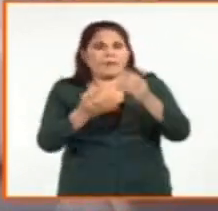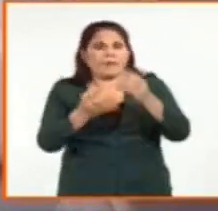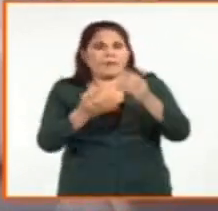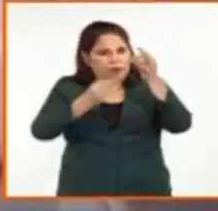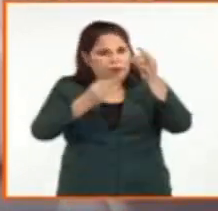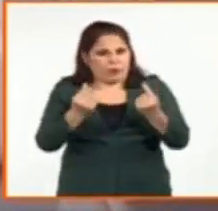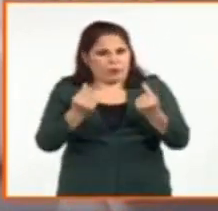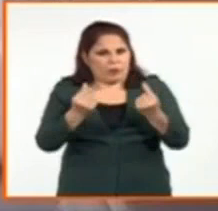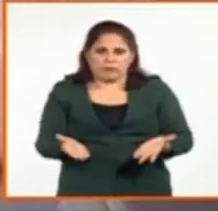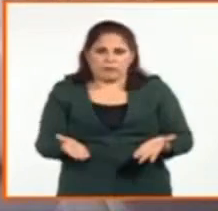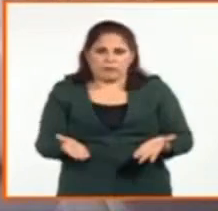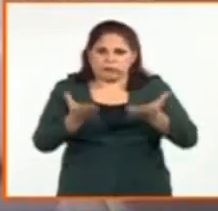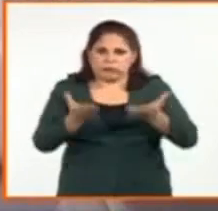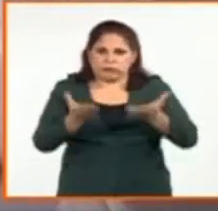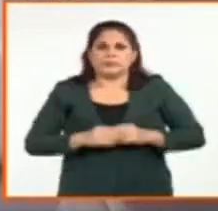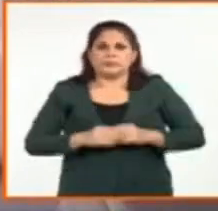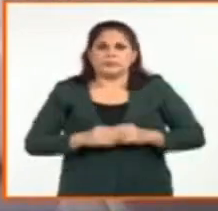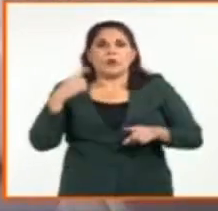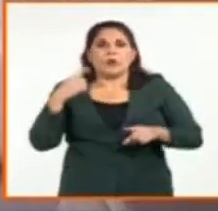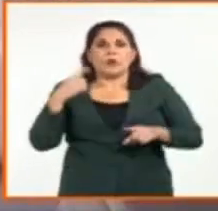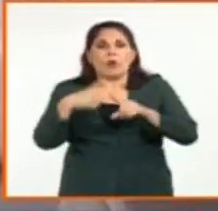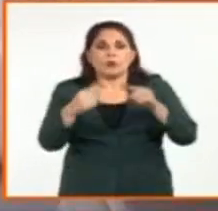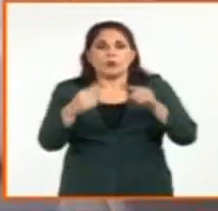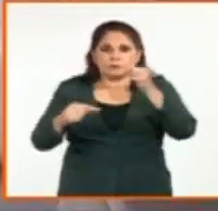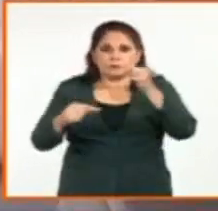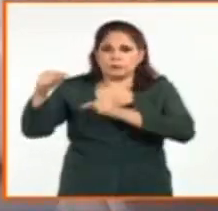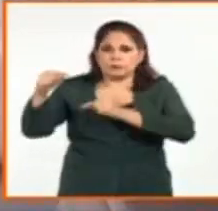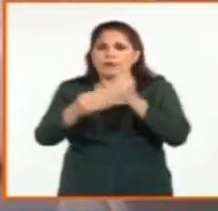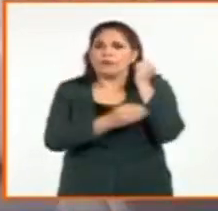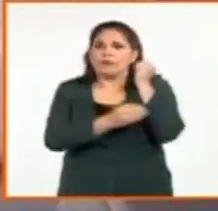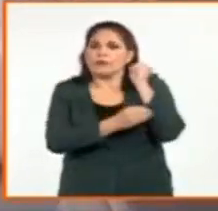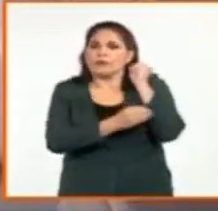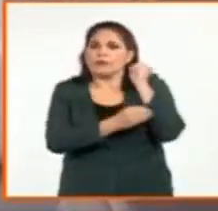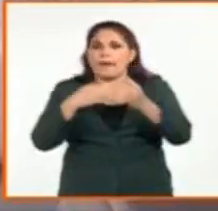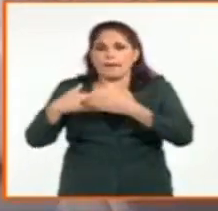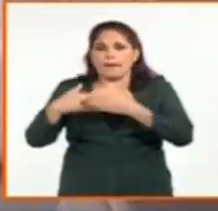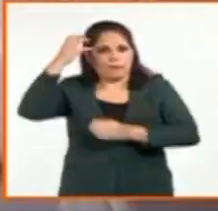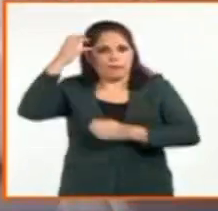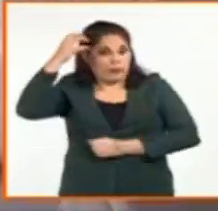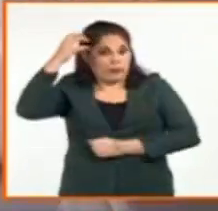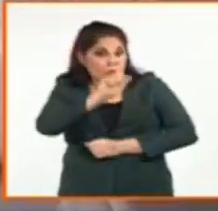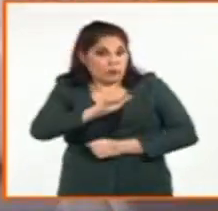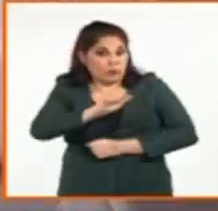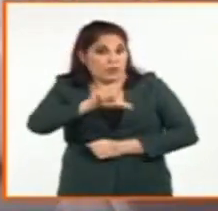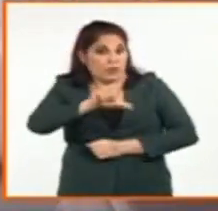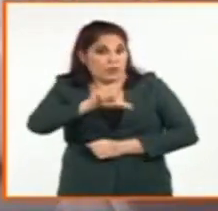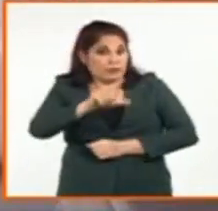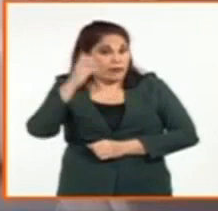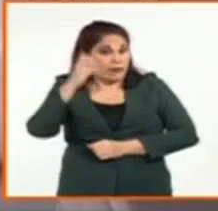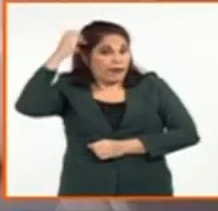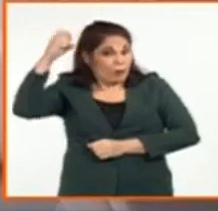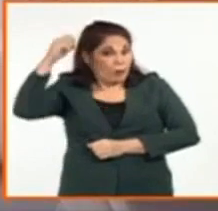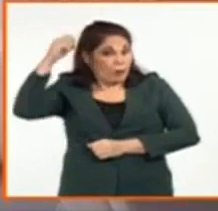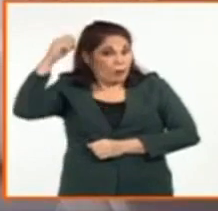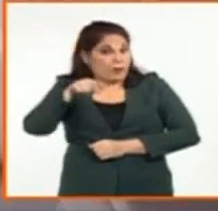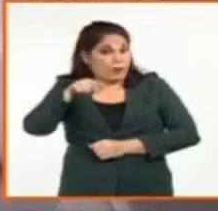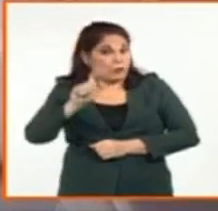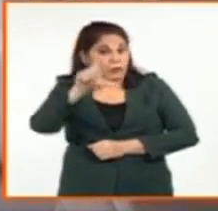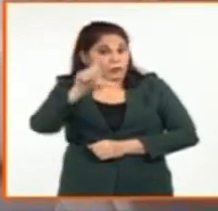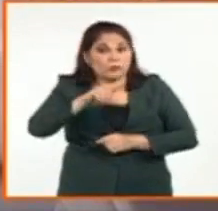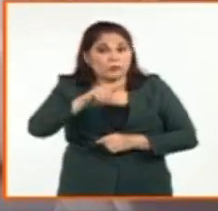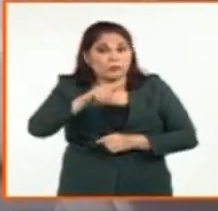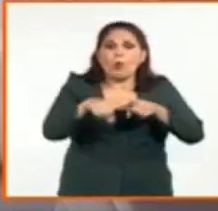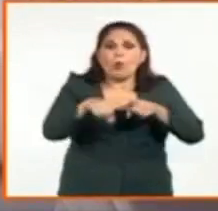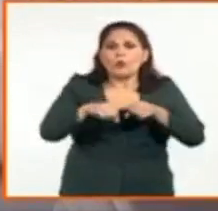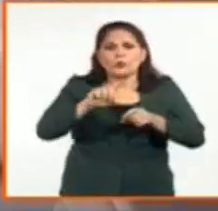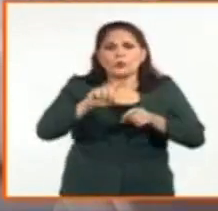la economía del industria otros las prioridades tiene que confortalecer la empresa Estatal socialista empresa está tan socialista que en vínculo con todos los